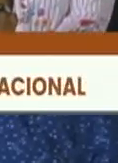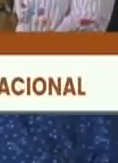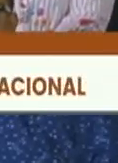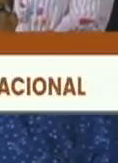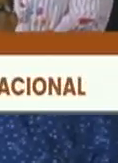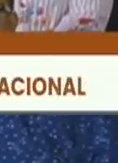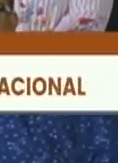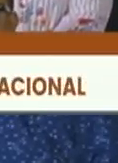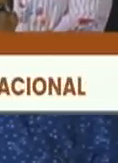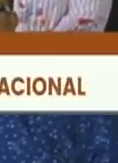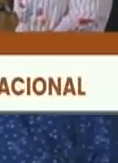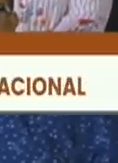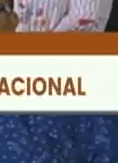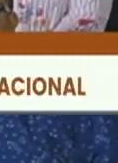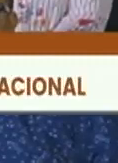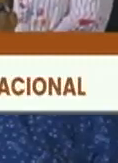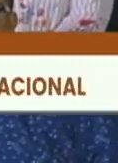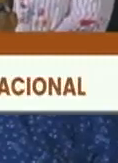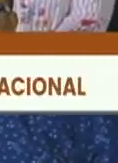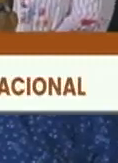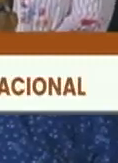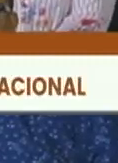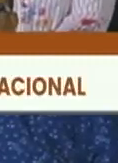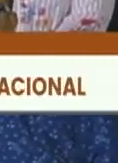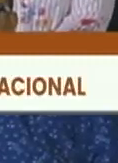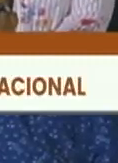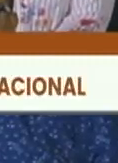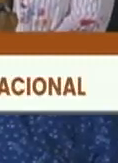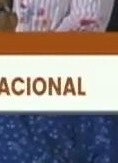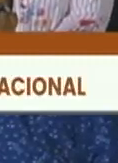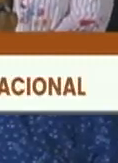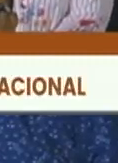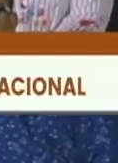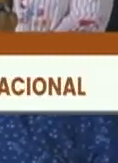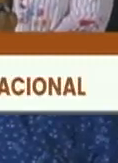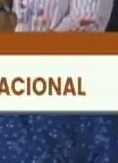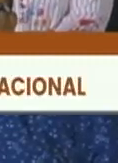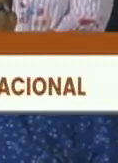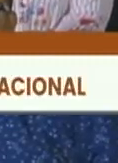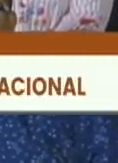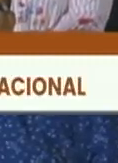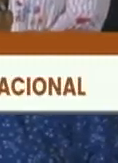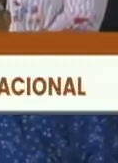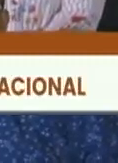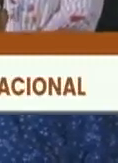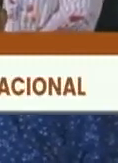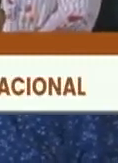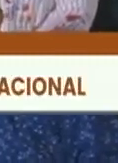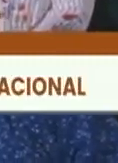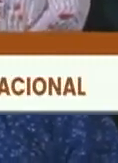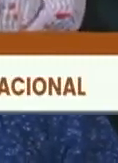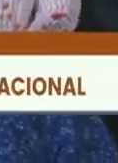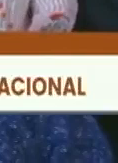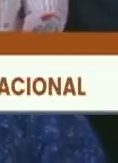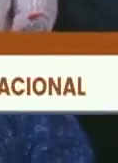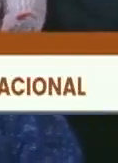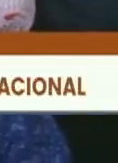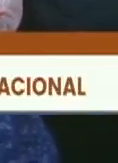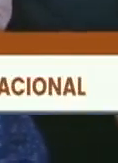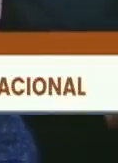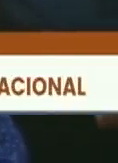en sesión permanente hace pocos minutos acaba de culminar una reunión de este comité de inmediato escuchemos declaraciones del diputados